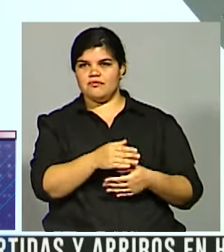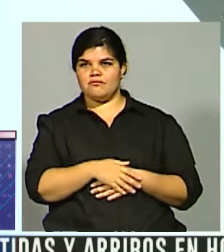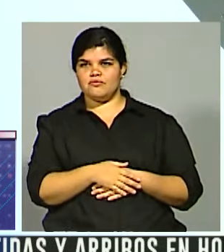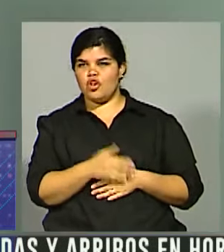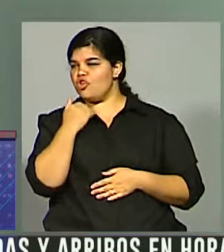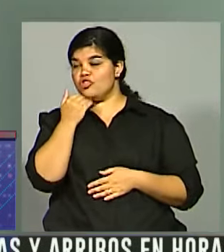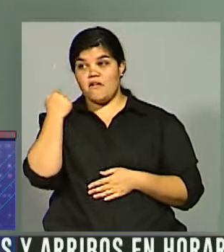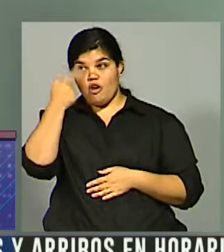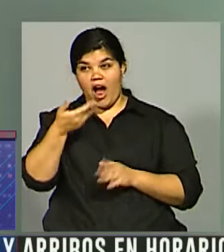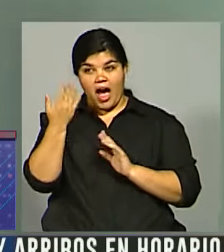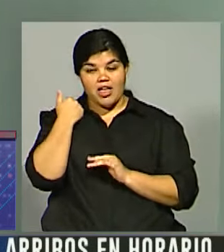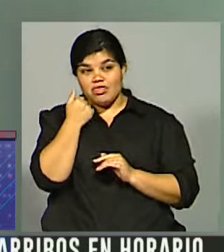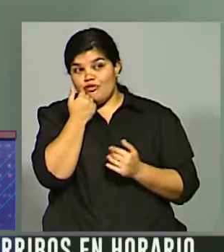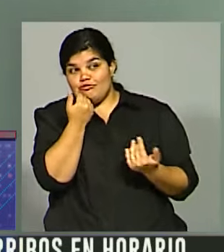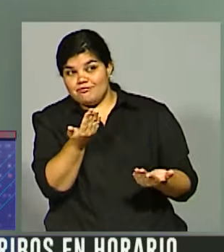No sé si lo pensaste en algún momento.